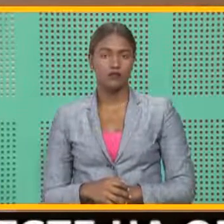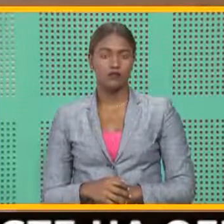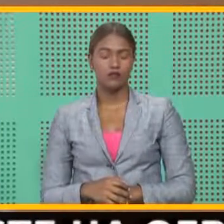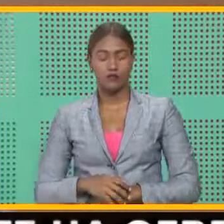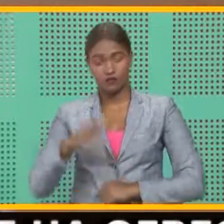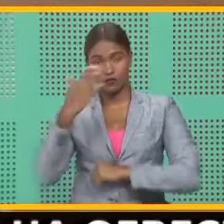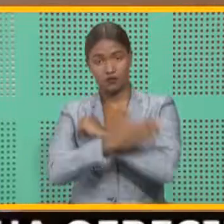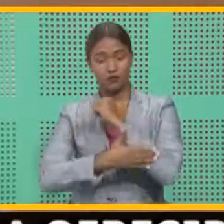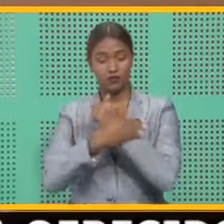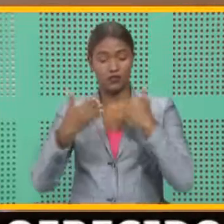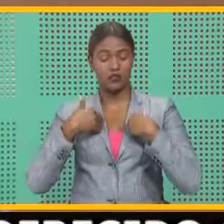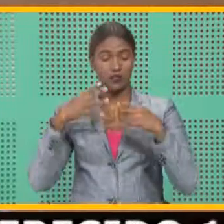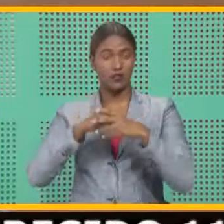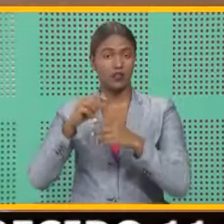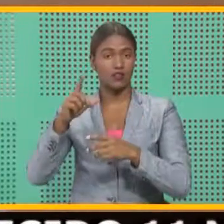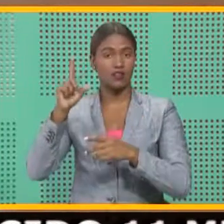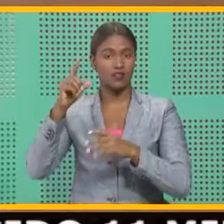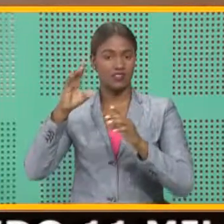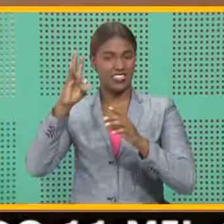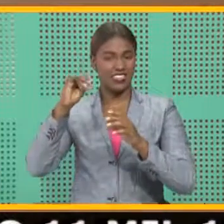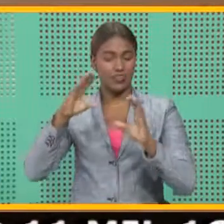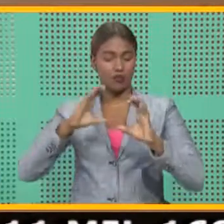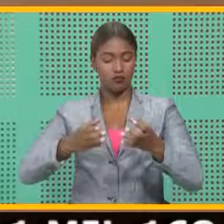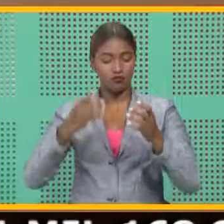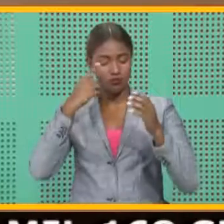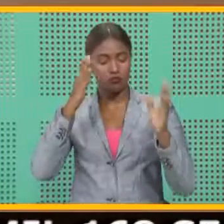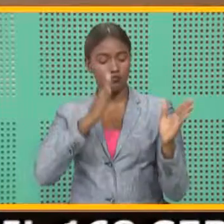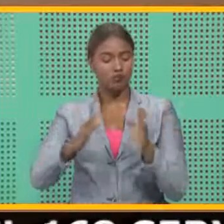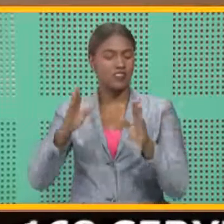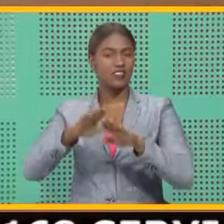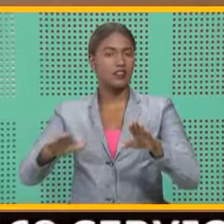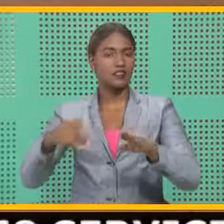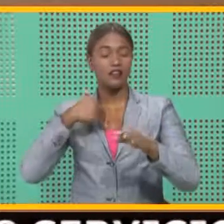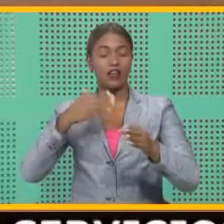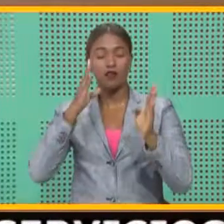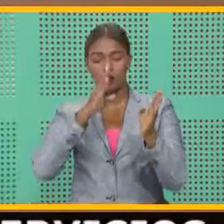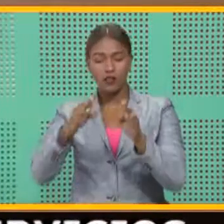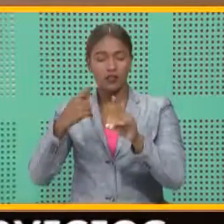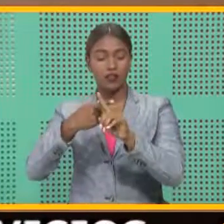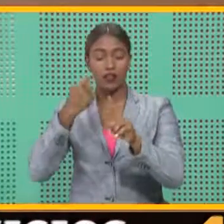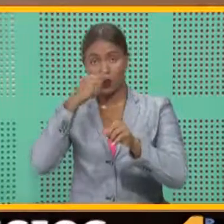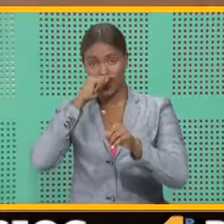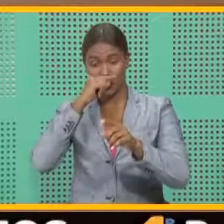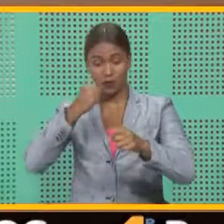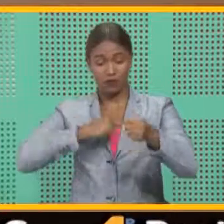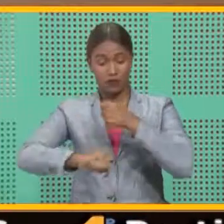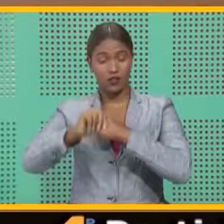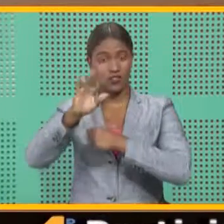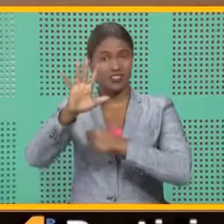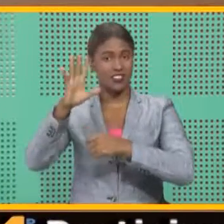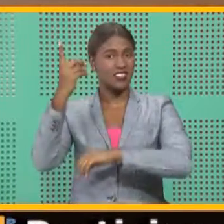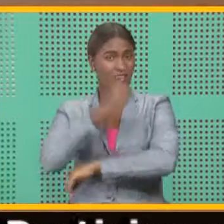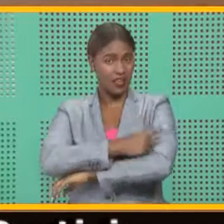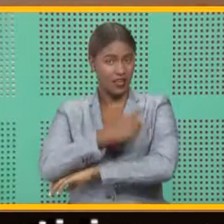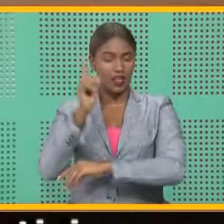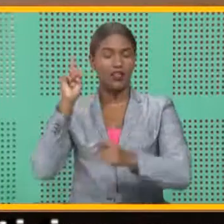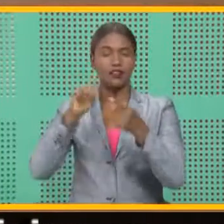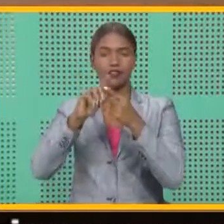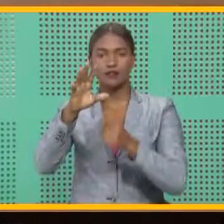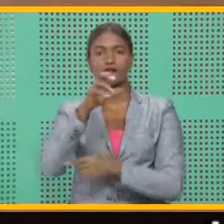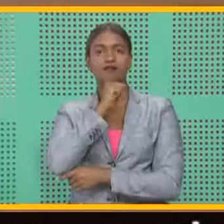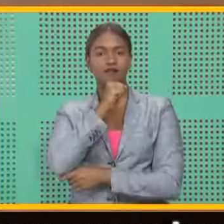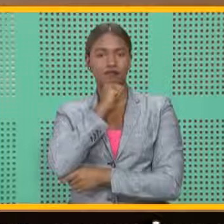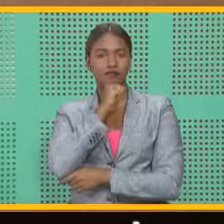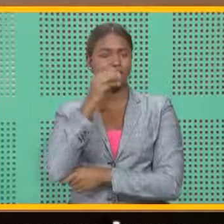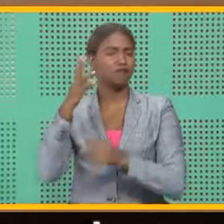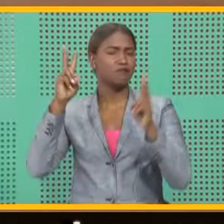El país cuenta con 70 estancias infantiles en las que son atendidos los niños desde los 45 días de nacidos y hasta los 5 años de